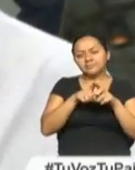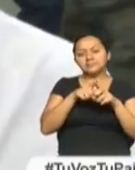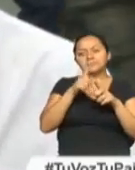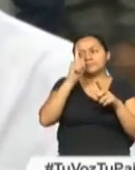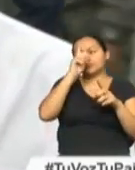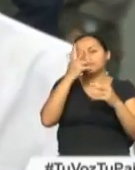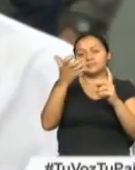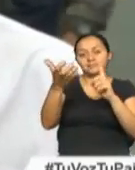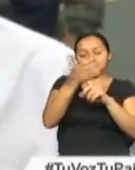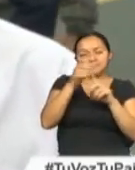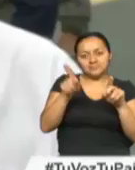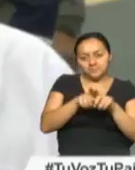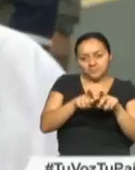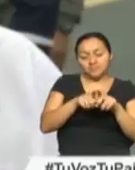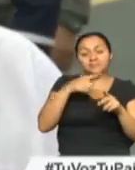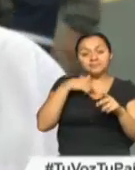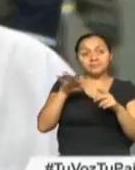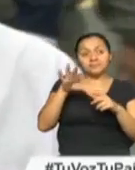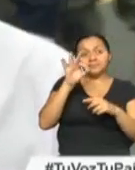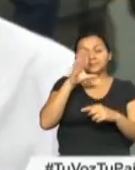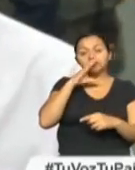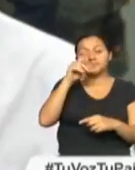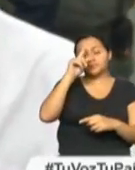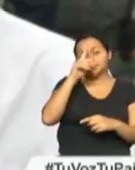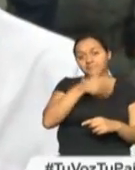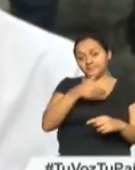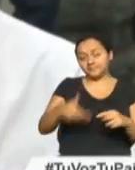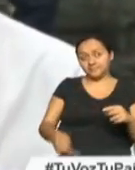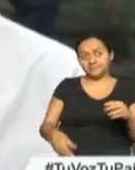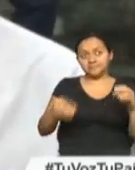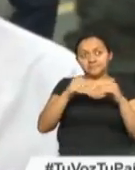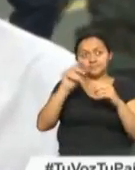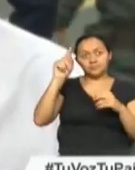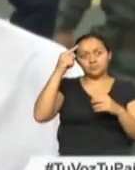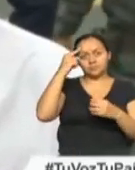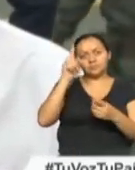hemos encontrado en el presidente Correa, en su gobierno,